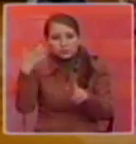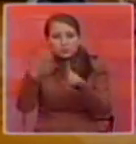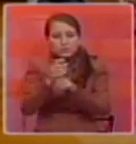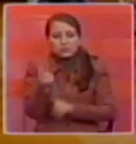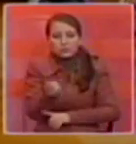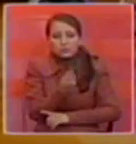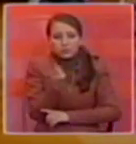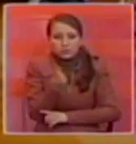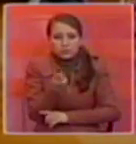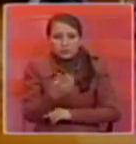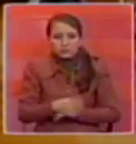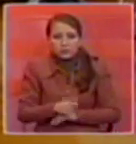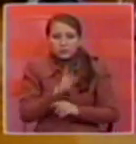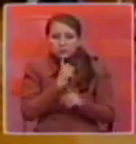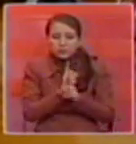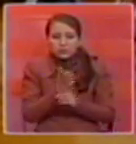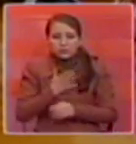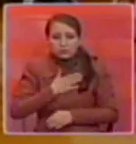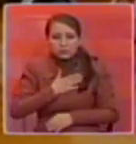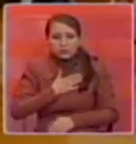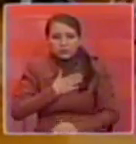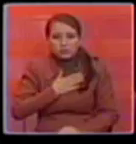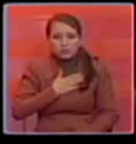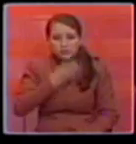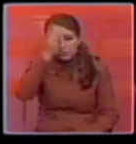interés. Por ende,